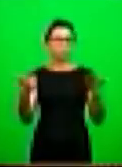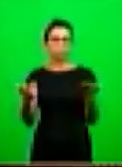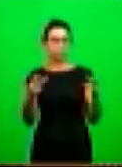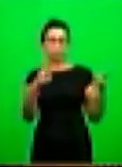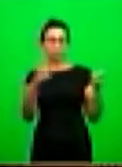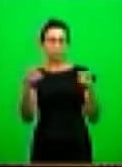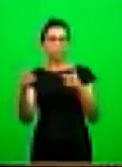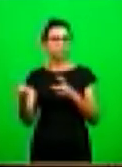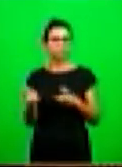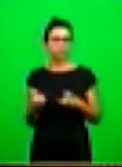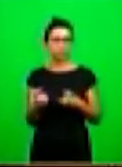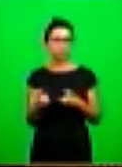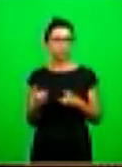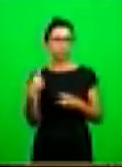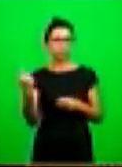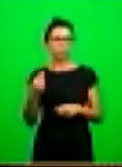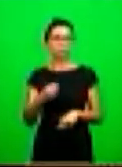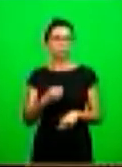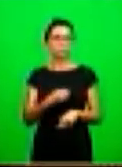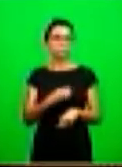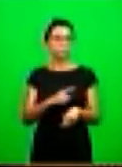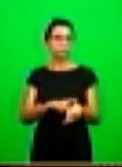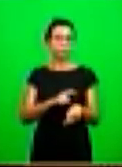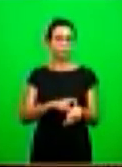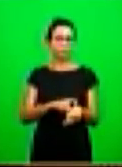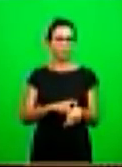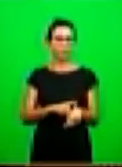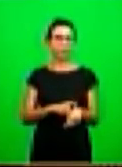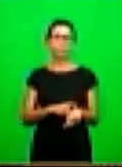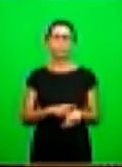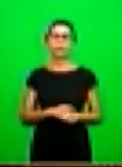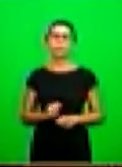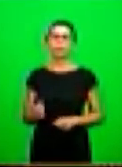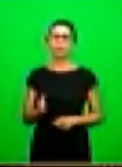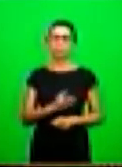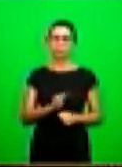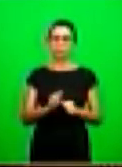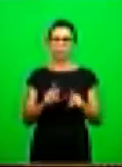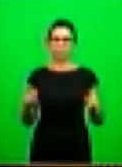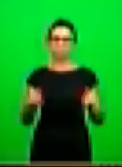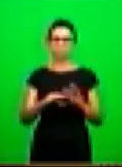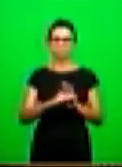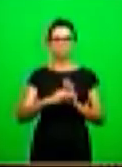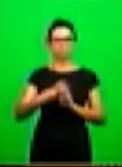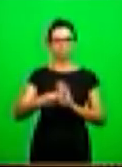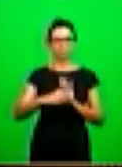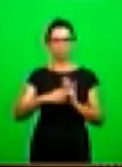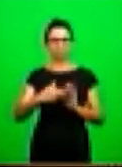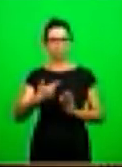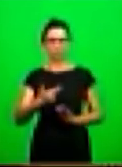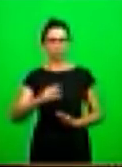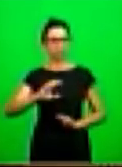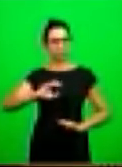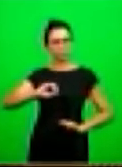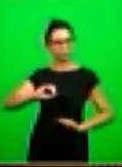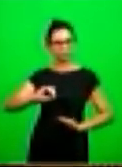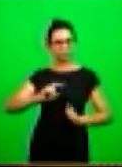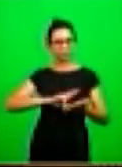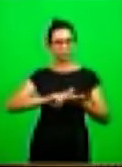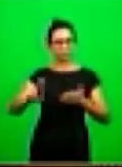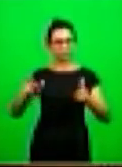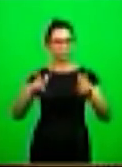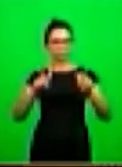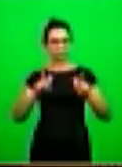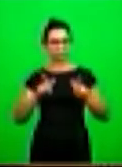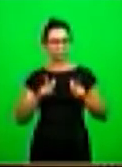momento. El momento del fin. Y como dice en el texto del libro de Apocalipsis, capítulo 3, versículo 20, en la carta de la